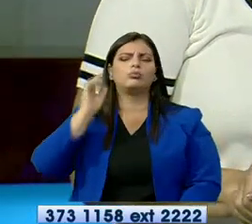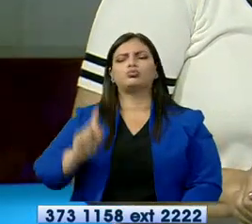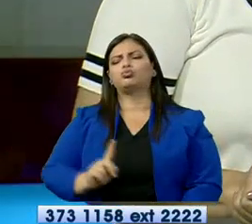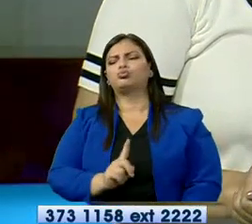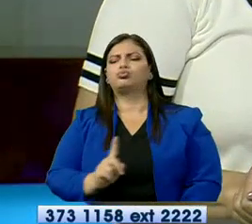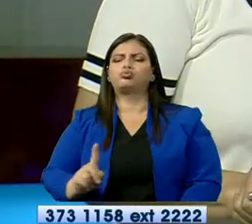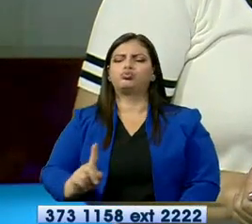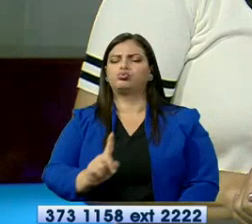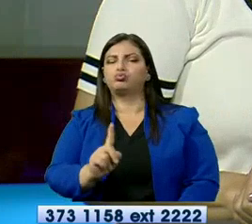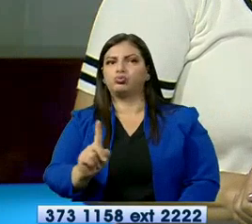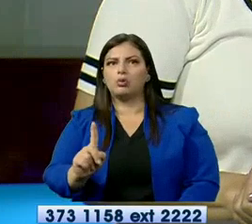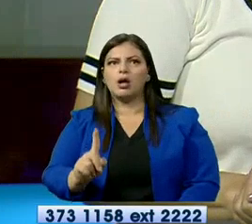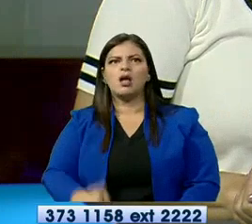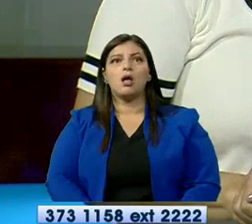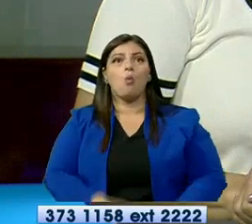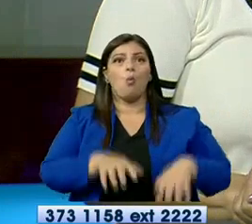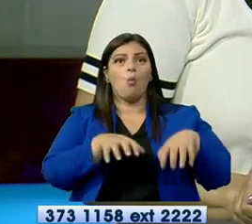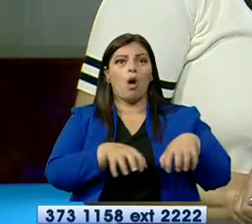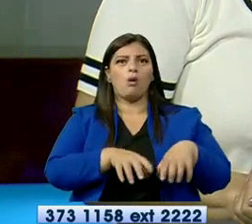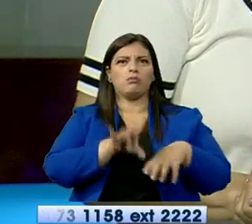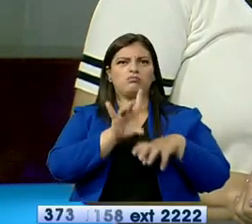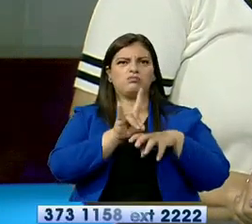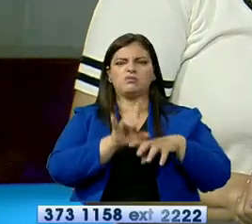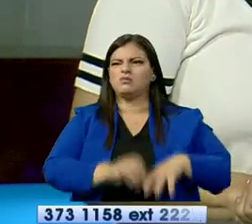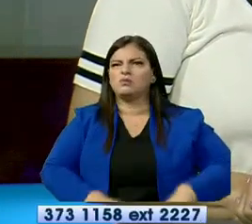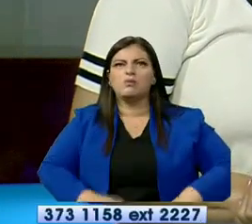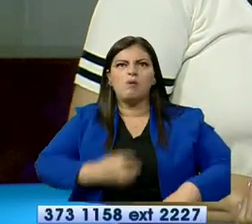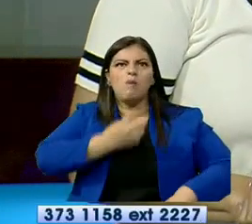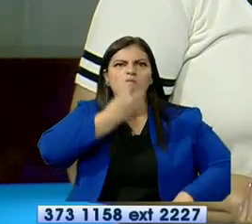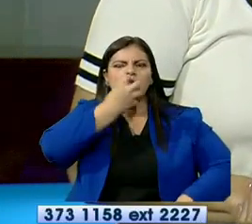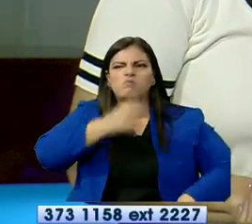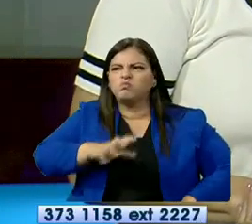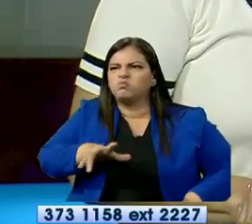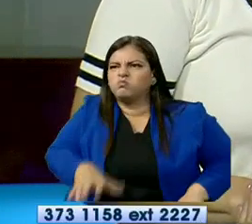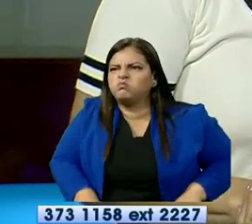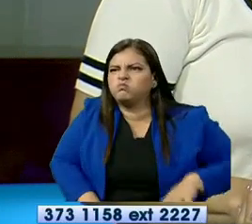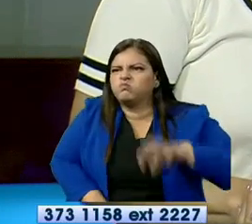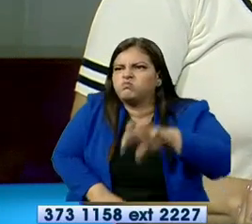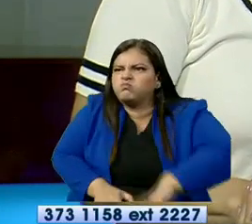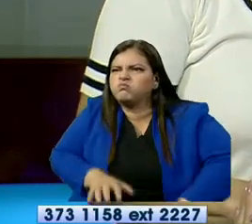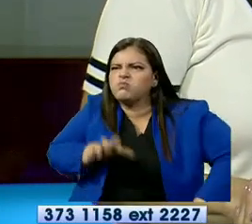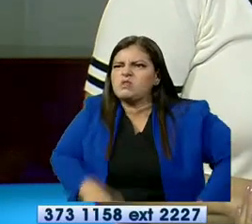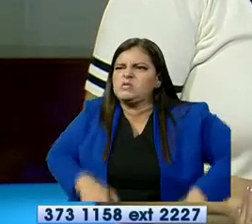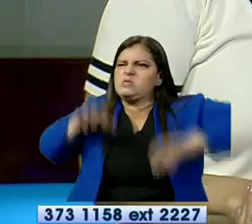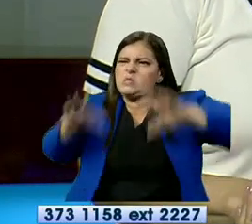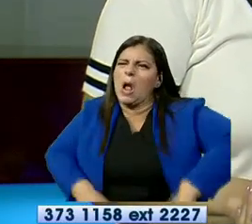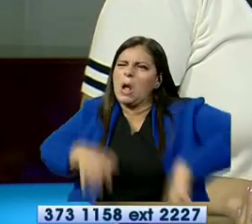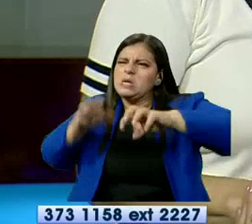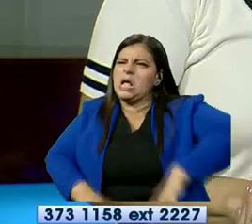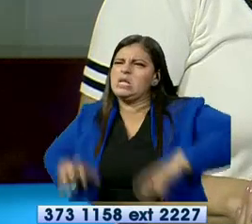hubo falta de atención en las casas de salud donde fue llevada la víctima.